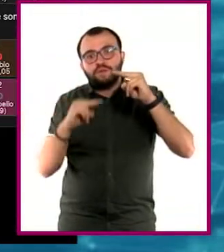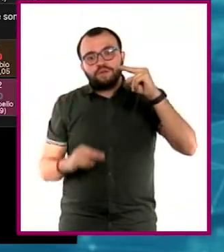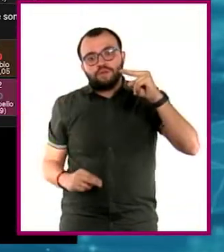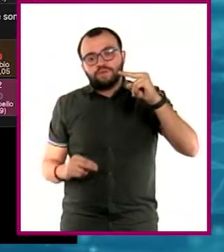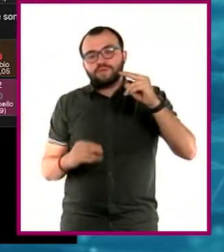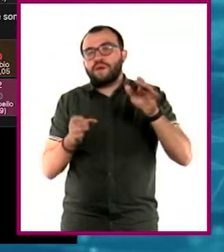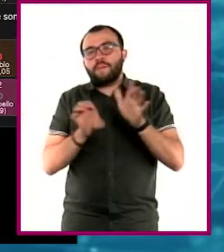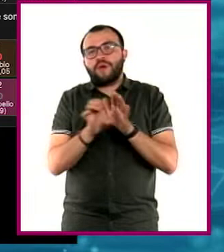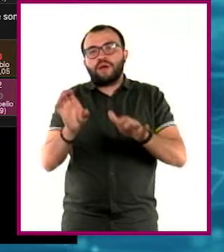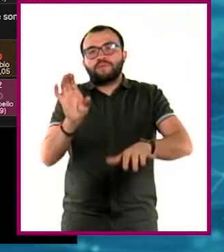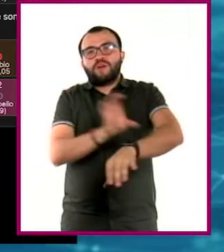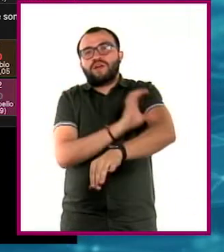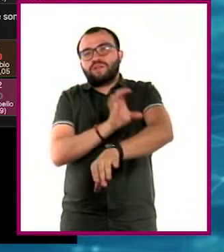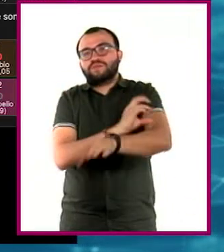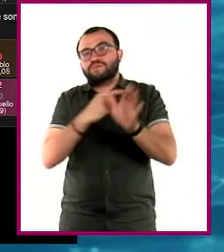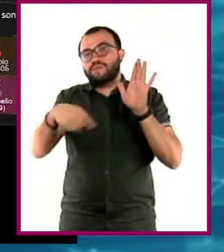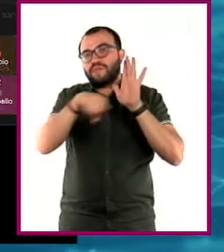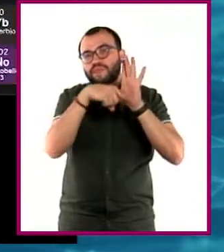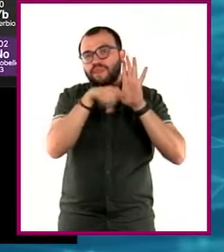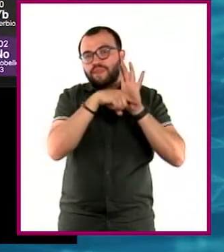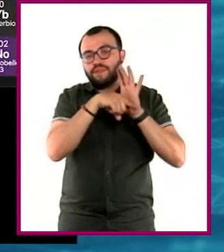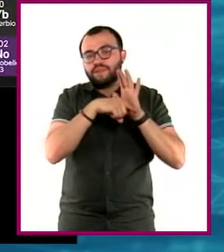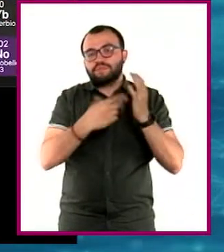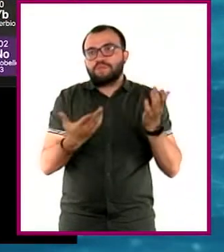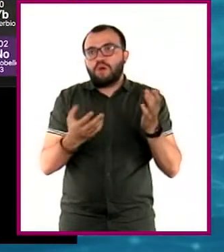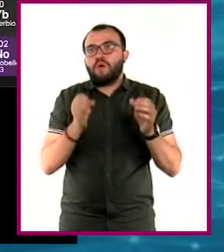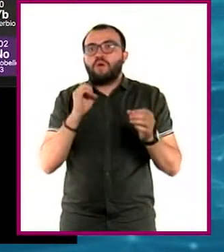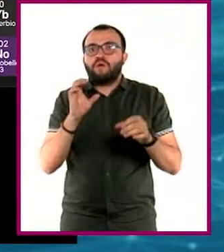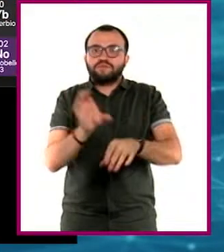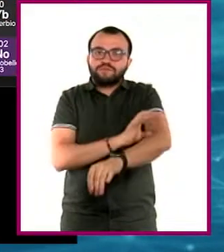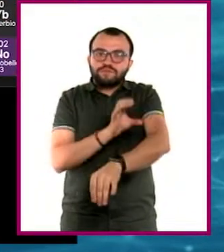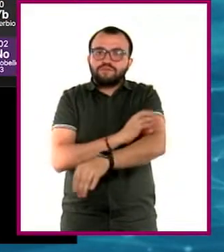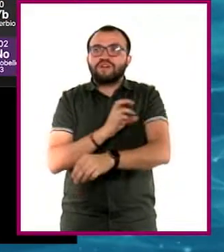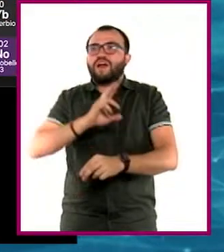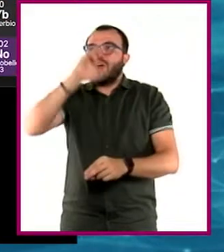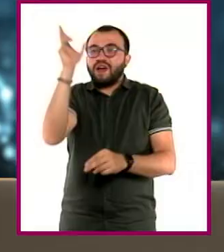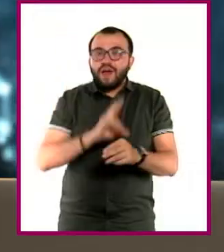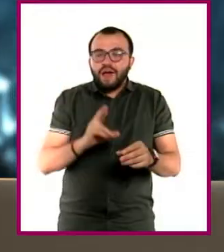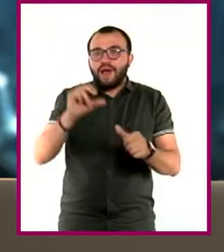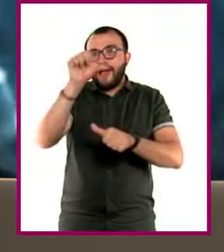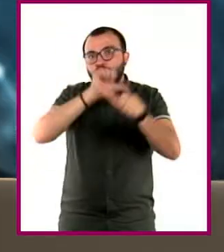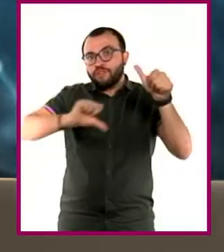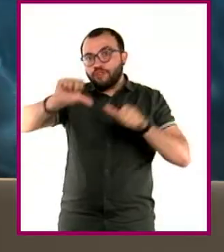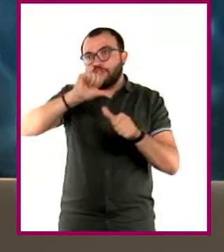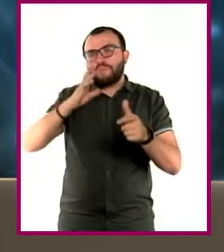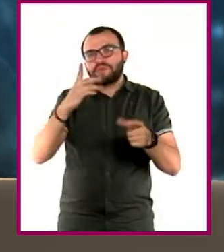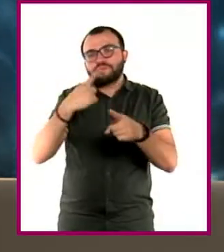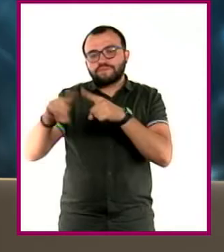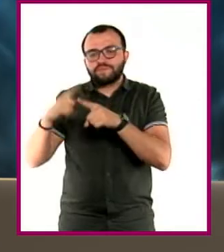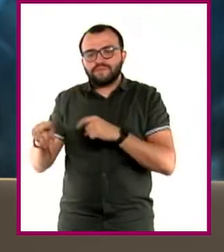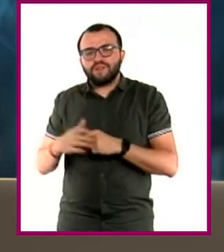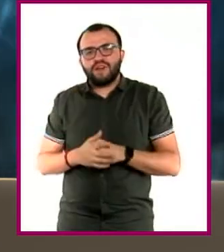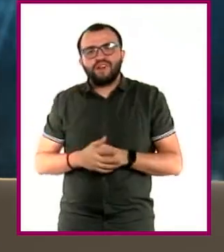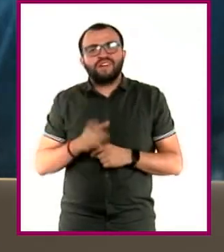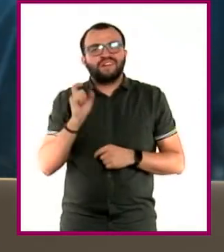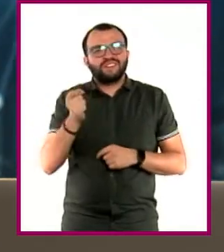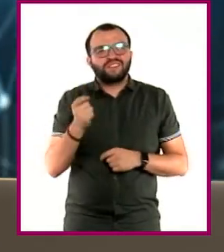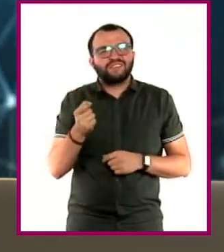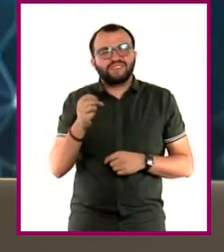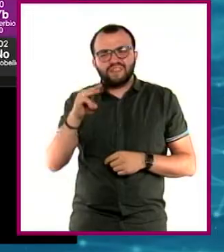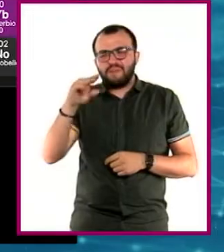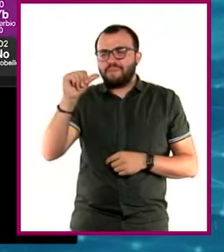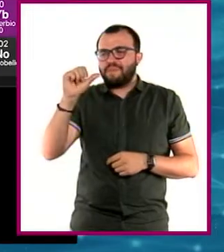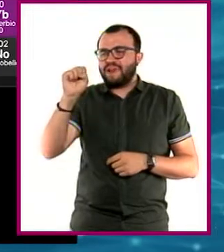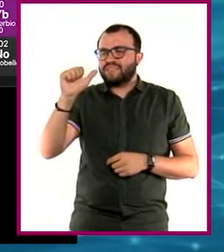la electronegatividad, afinidad electrónica, radio atómico y otras más. ¿Y a qué te refieres con eso de la masa